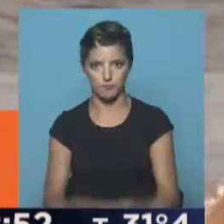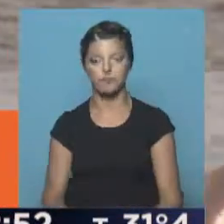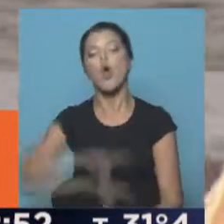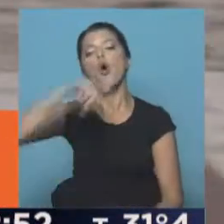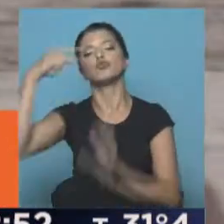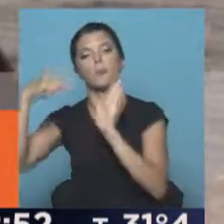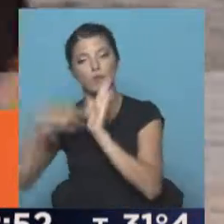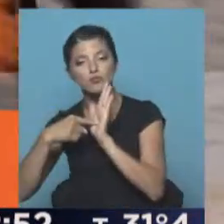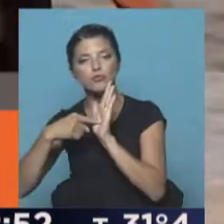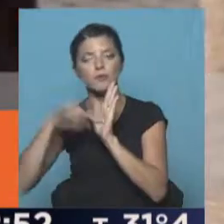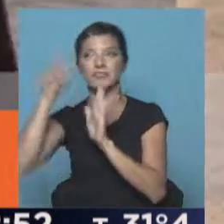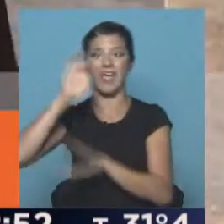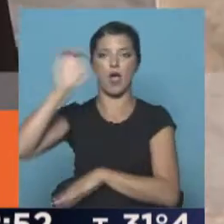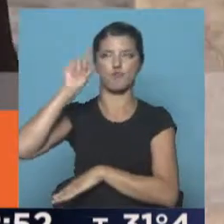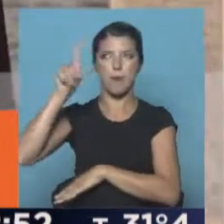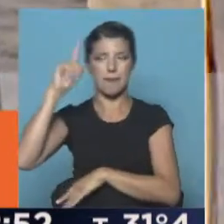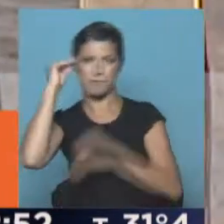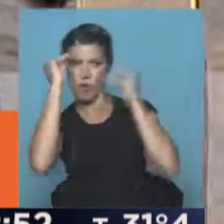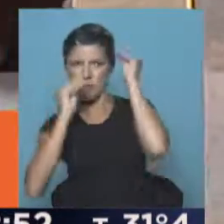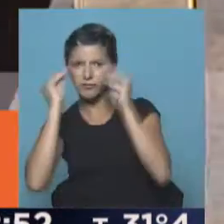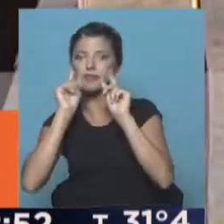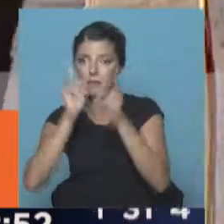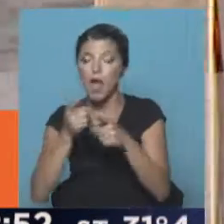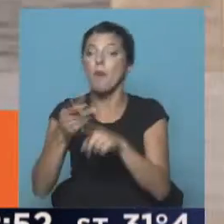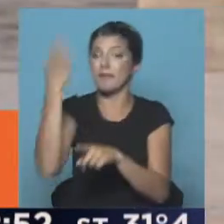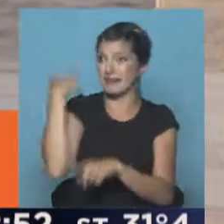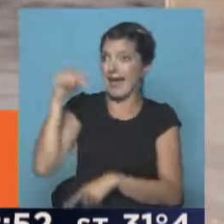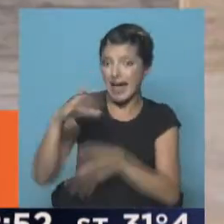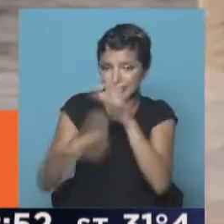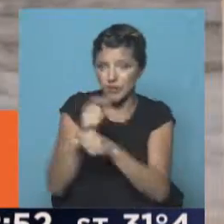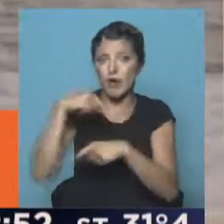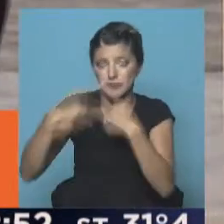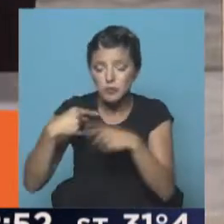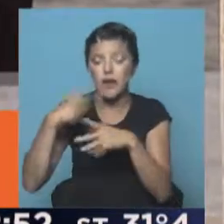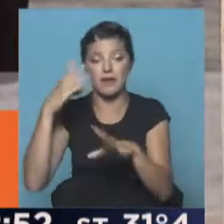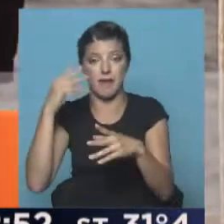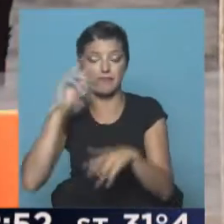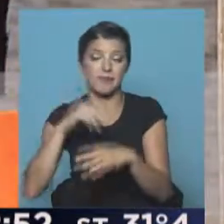motivo de preocupación para una Europa que aún no se repuso del Brexit británico de junio pasado.